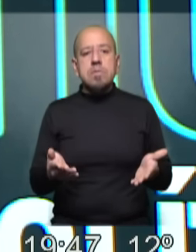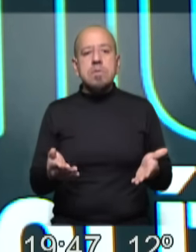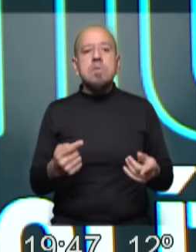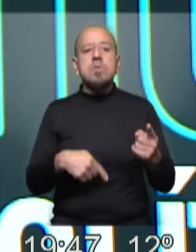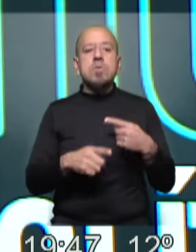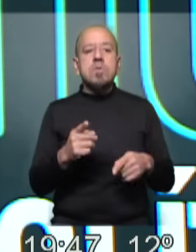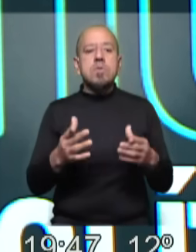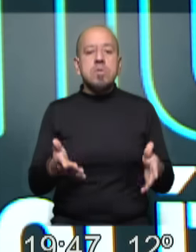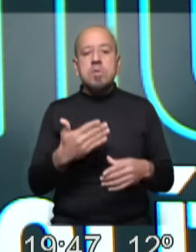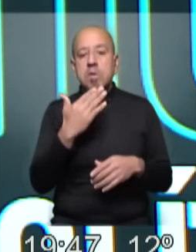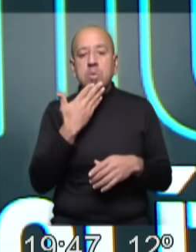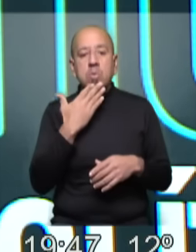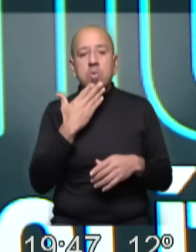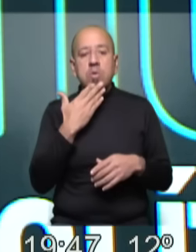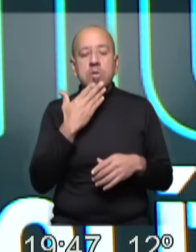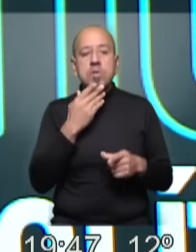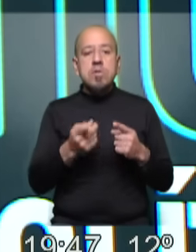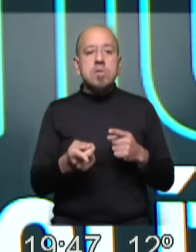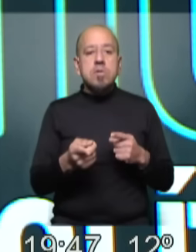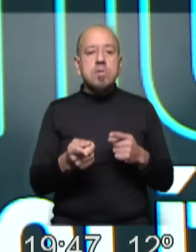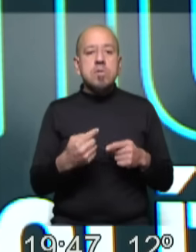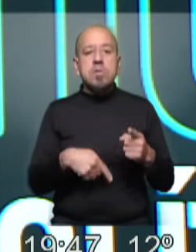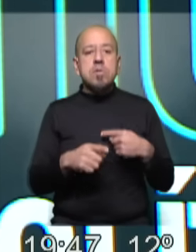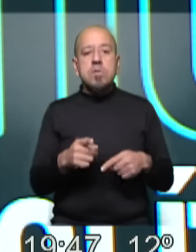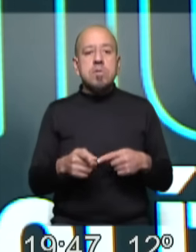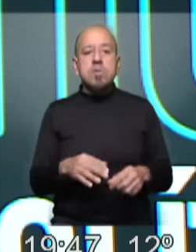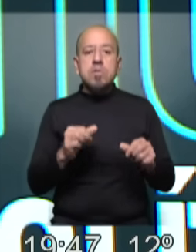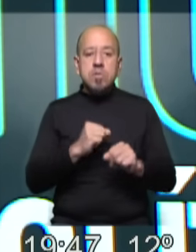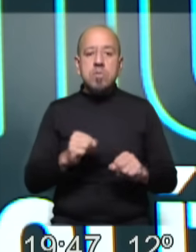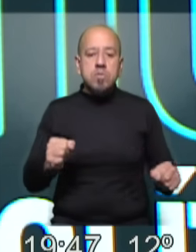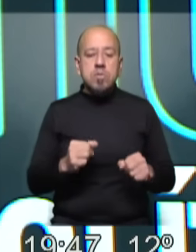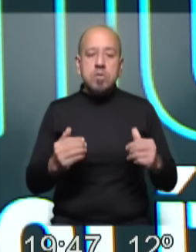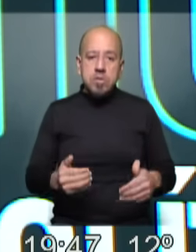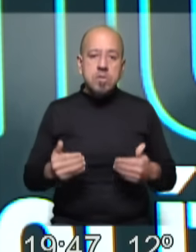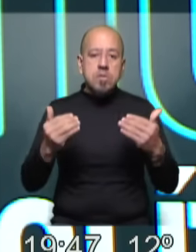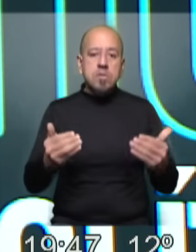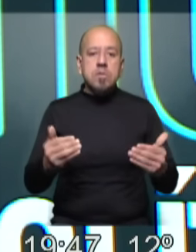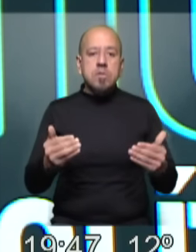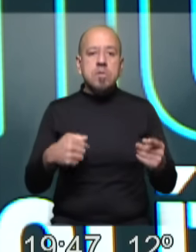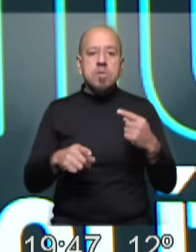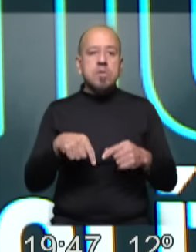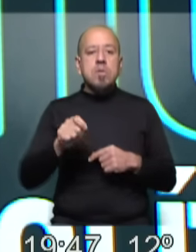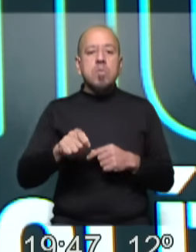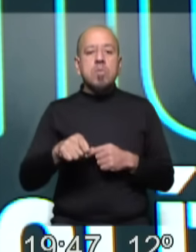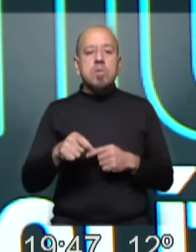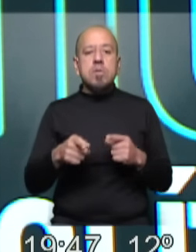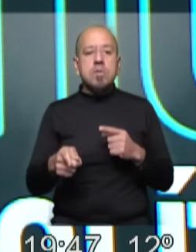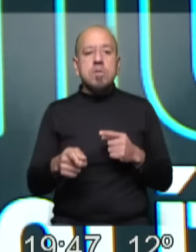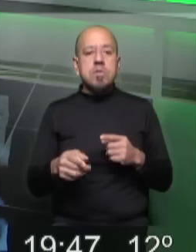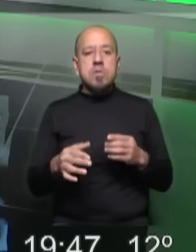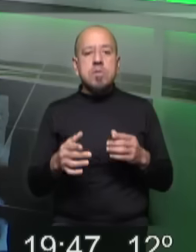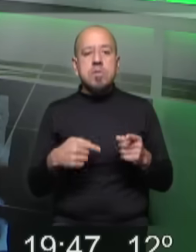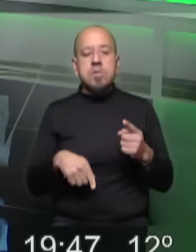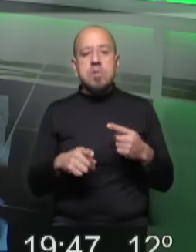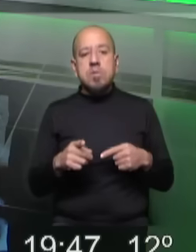pone un manto de dudas por lo menos eh sobre lo que puede pasar esto lo que decía al principio está en la justicia hay que ver hasta dónde es que llega